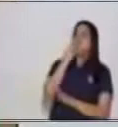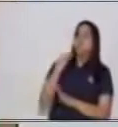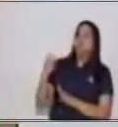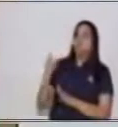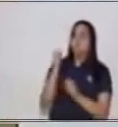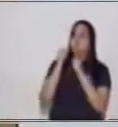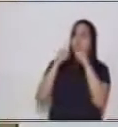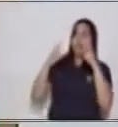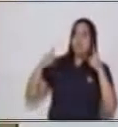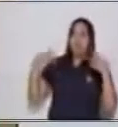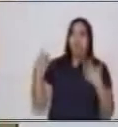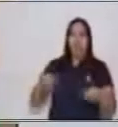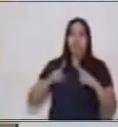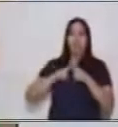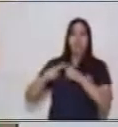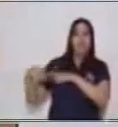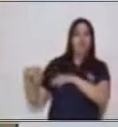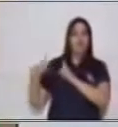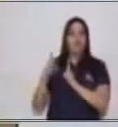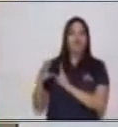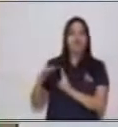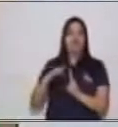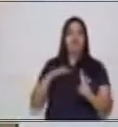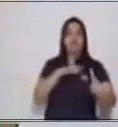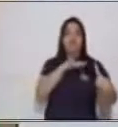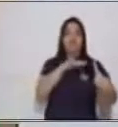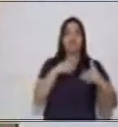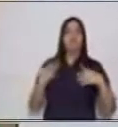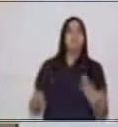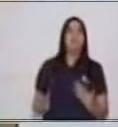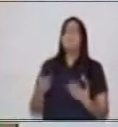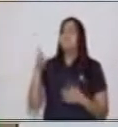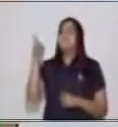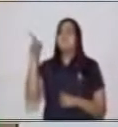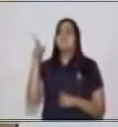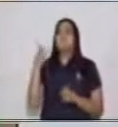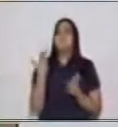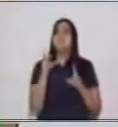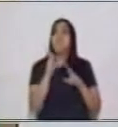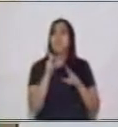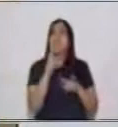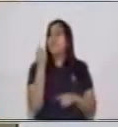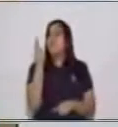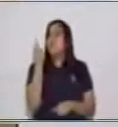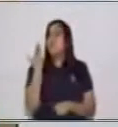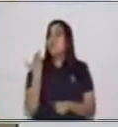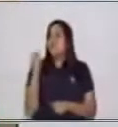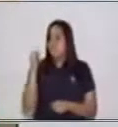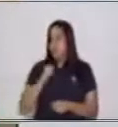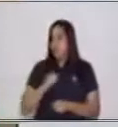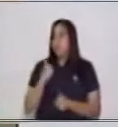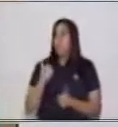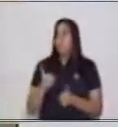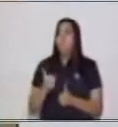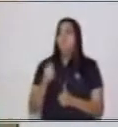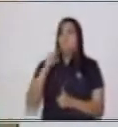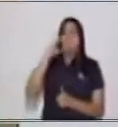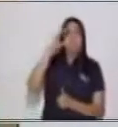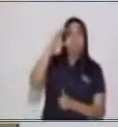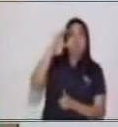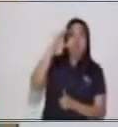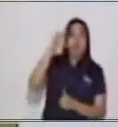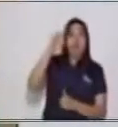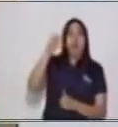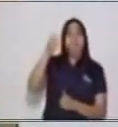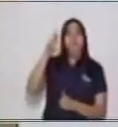una persecución. ¿Qué letras colocarías en esta oración? Muy bien, en la primera